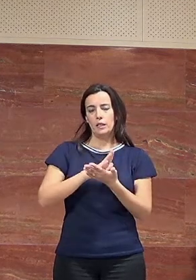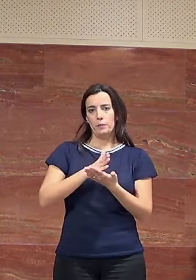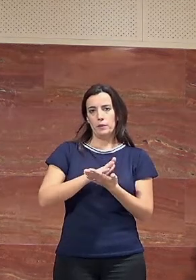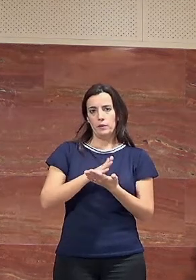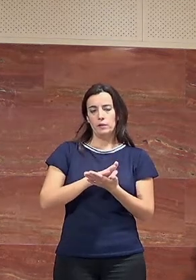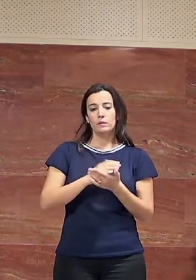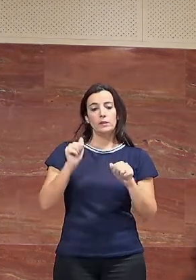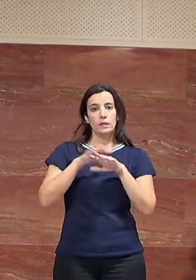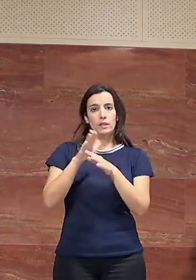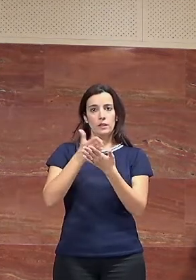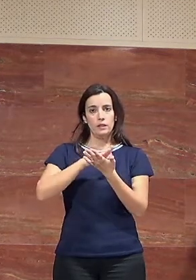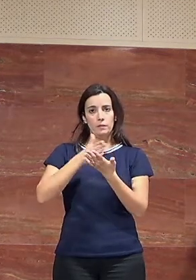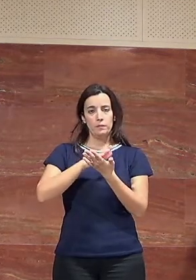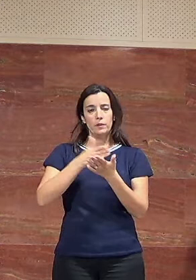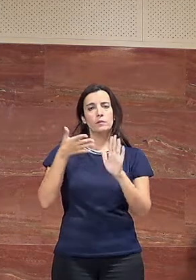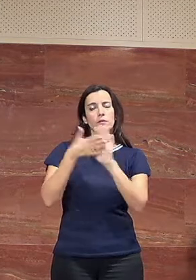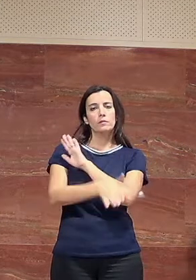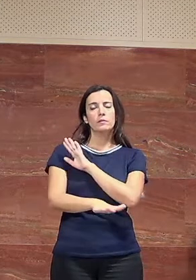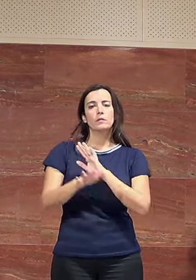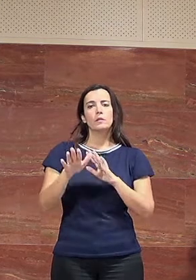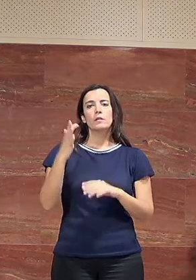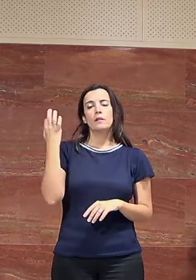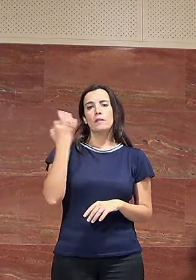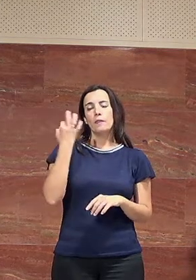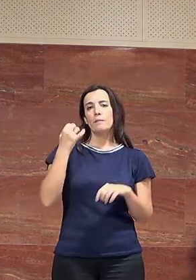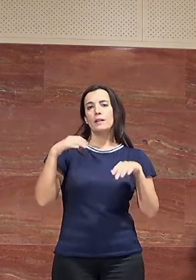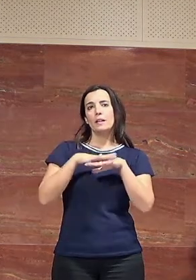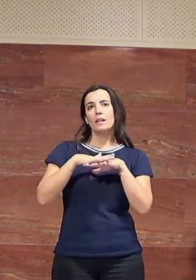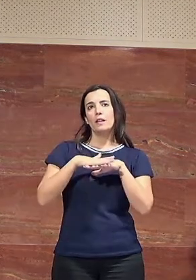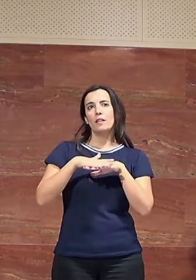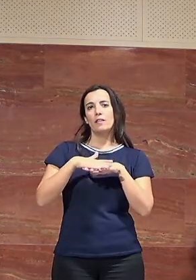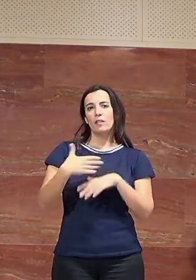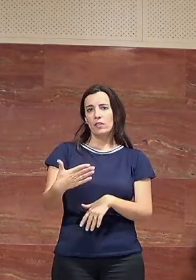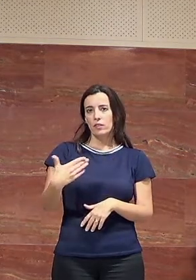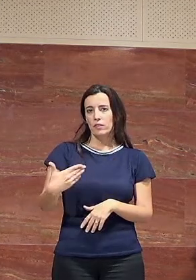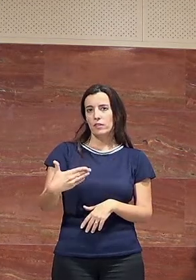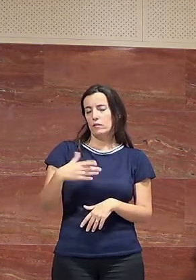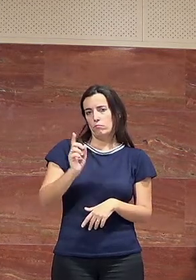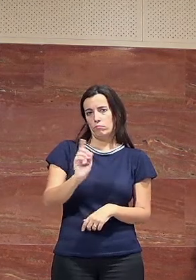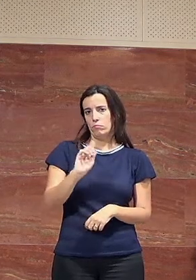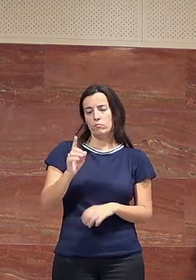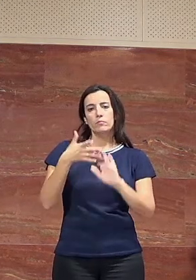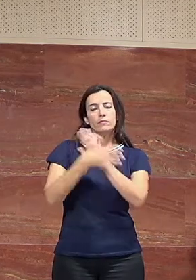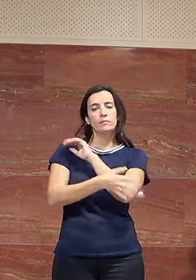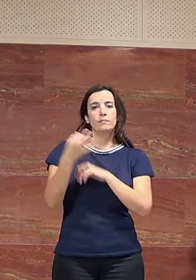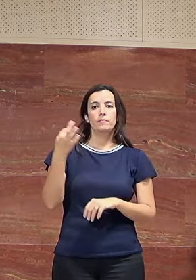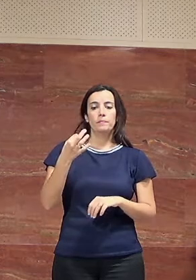red intermedia no es necesariamente una red de segundo orden en cuanto a la importancia, sino